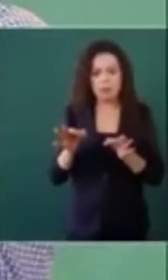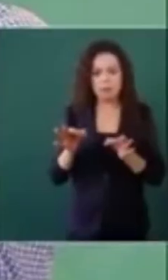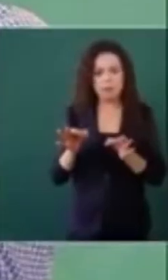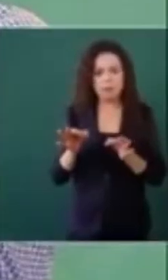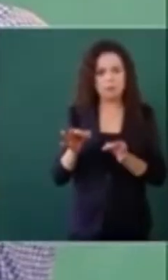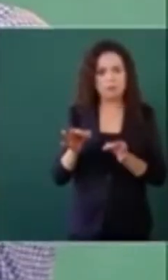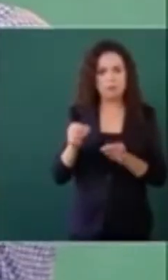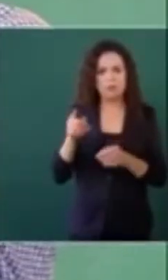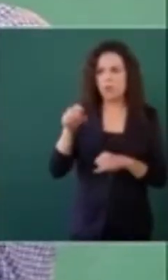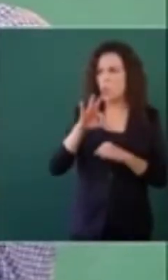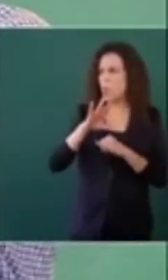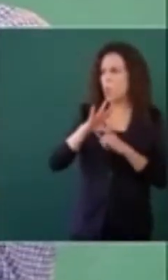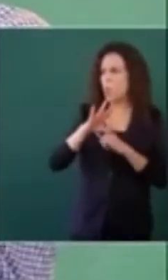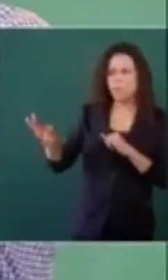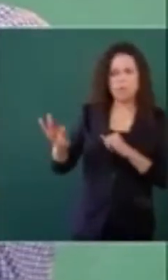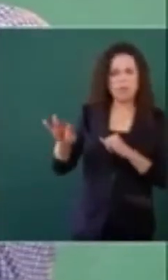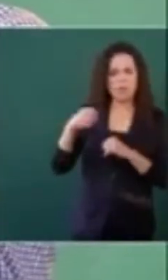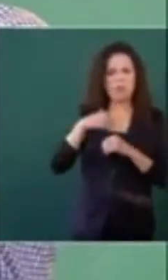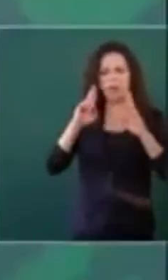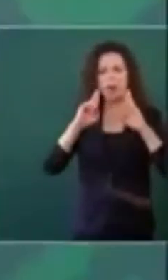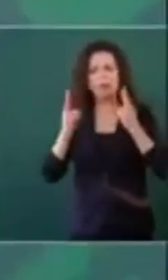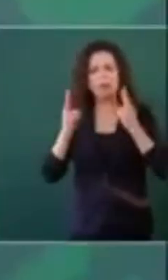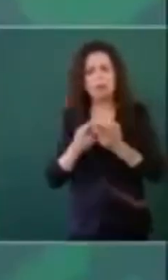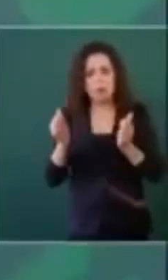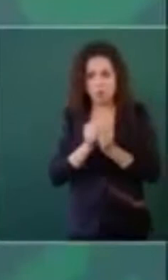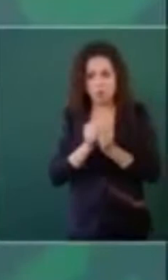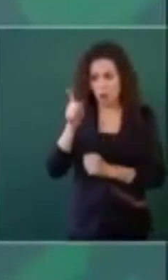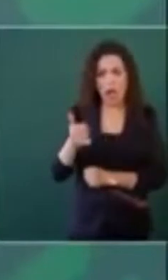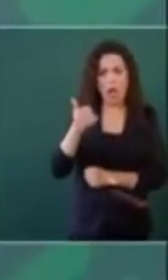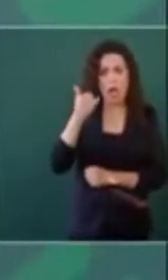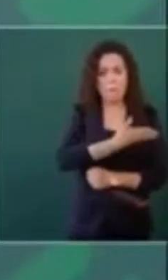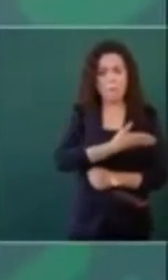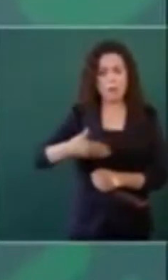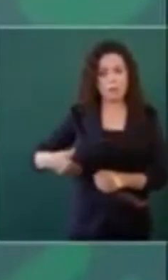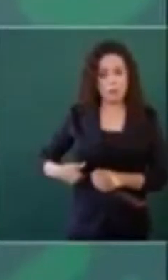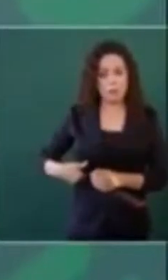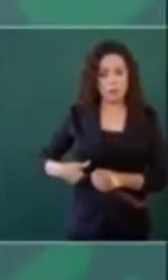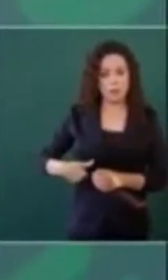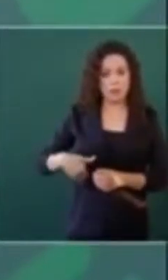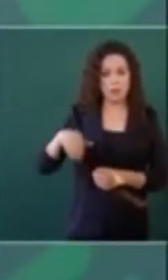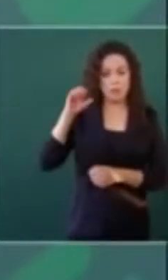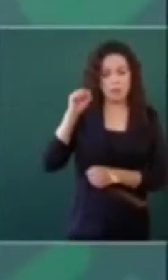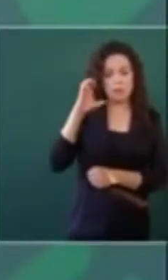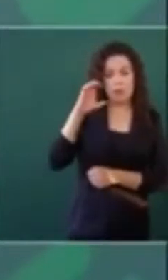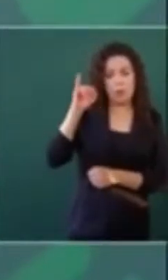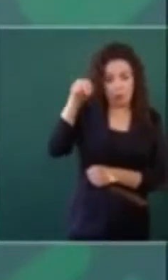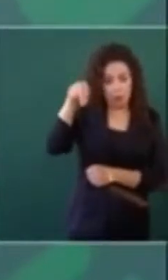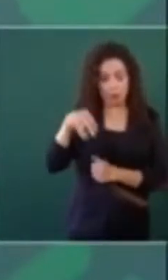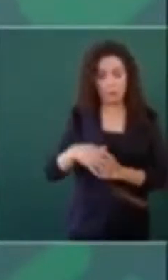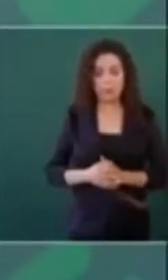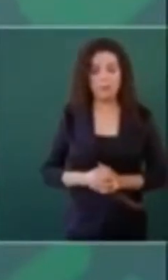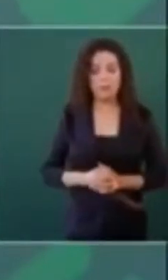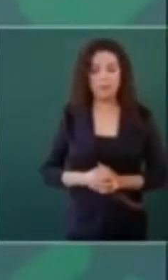de que nos comprometamos mucho más a formar conciencia de la ciudadanía y de la responsabilidad que